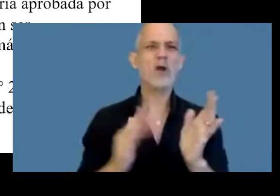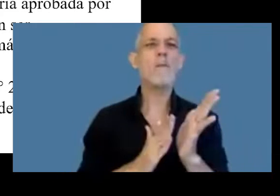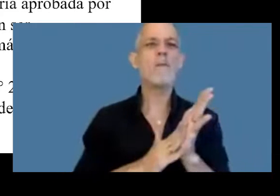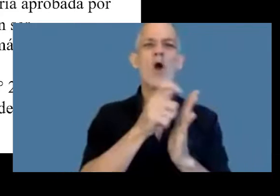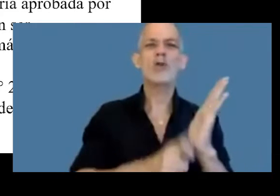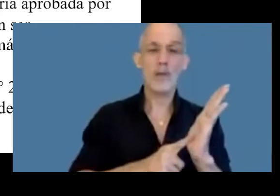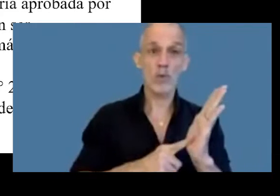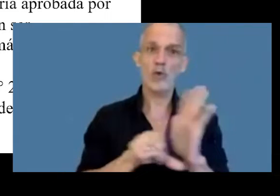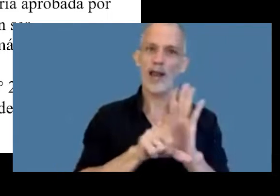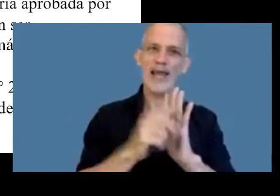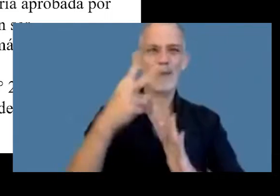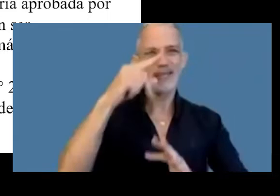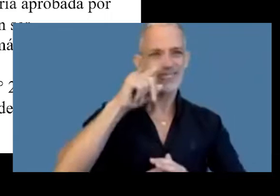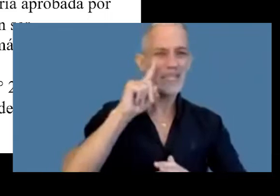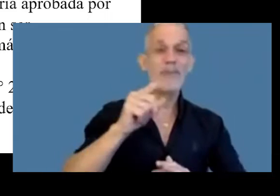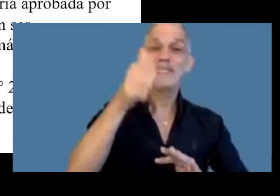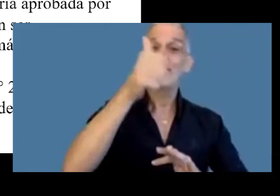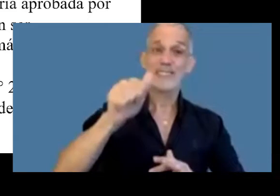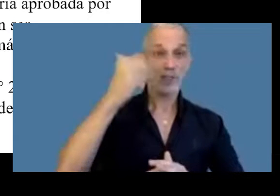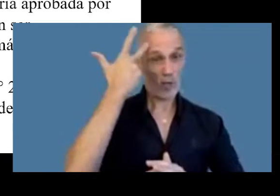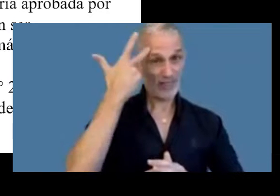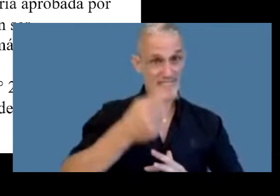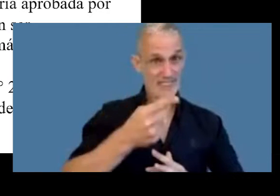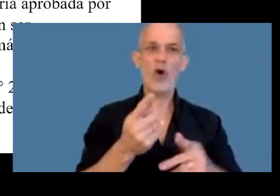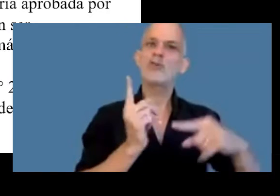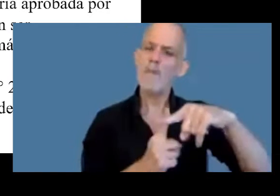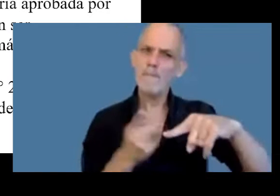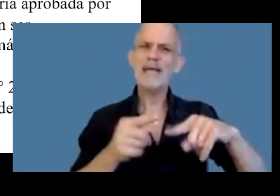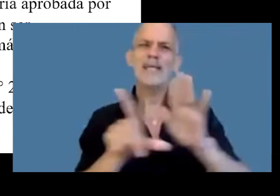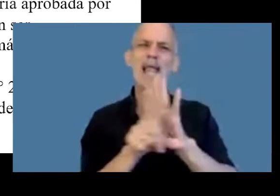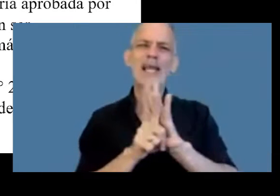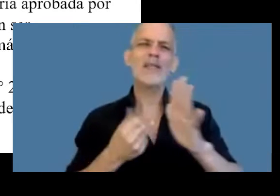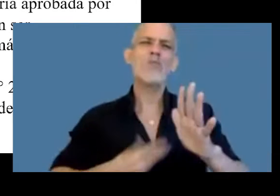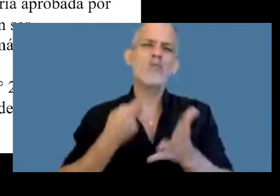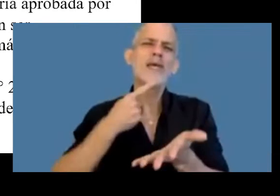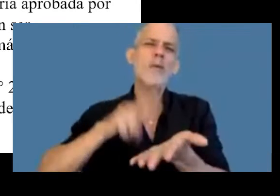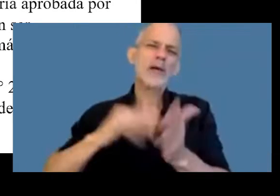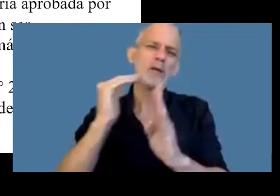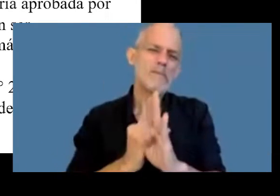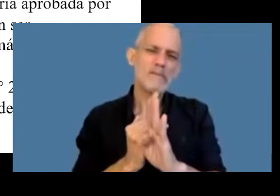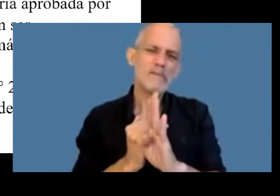ley 27.618, más la ley de alivio fiscal o puente fiscal